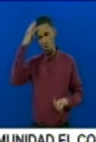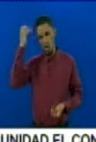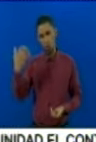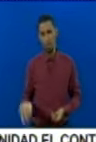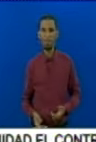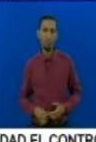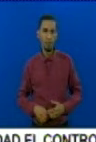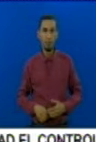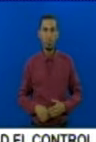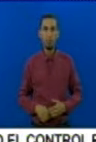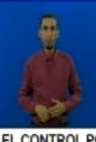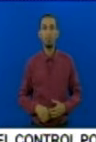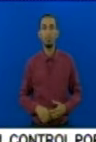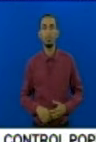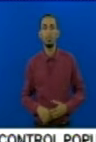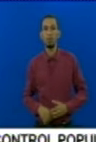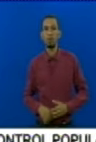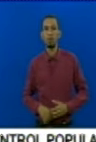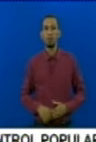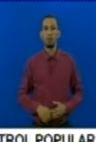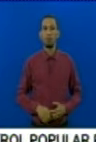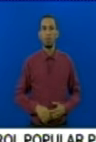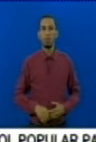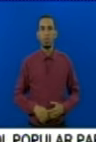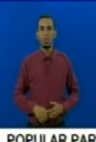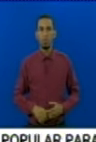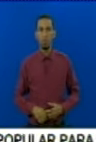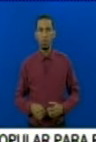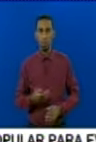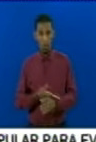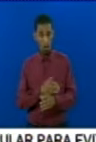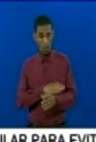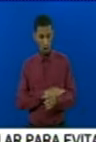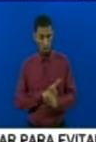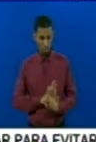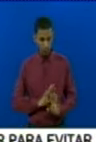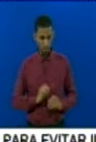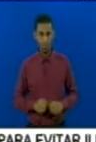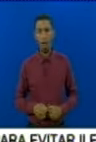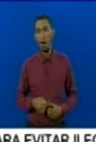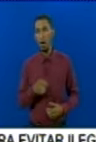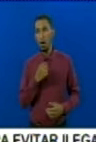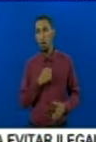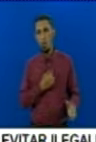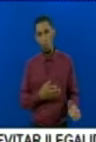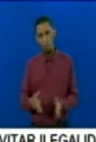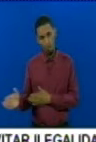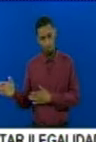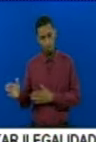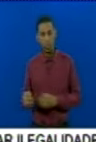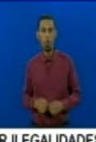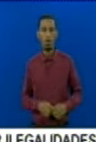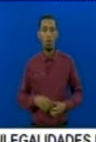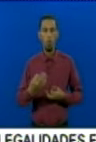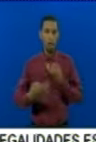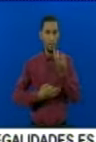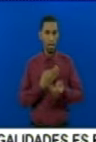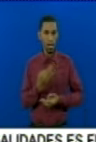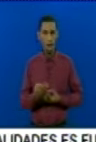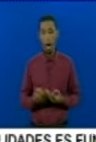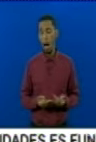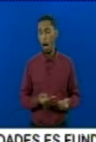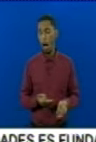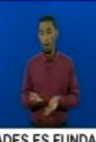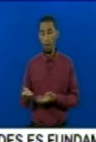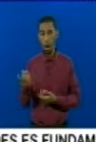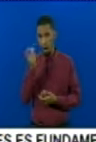Dionisio. Bueno, antes de pasar a este tema que usted nos aborda, como parte de lo que planteaba ahorita el compañero Juan Carlos y